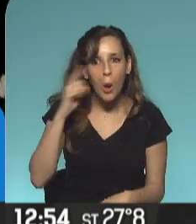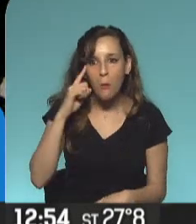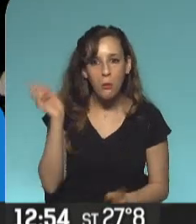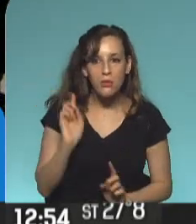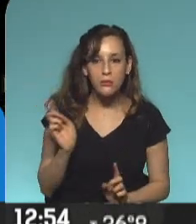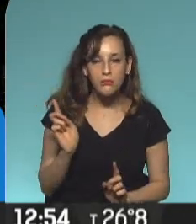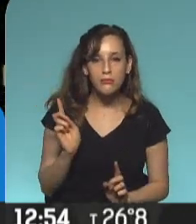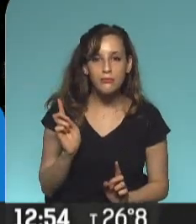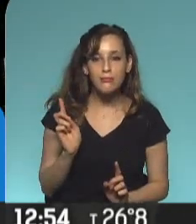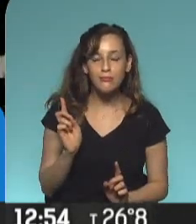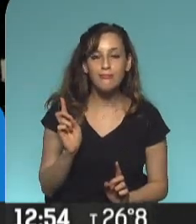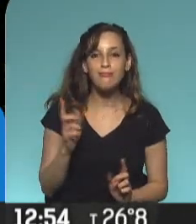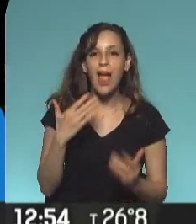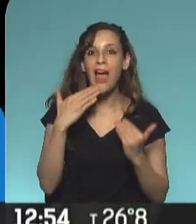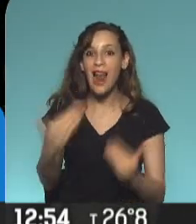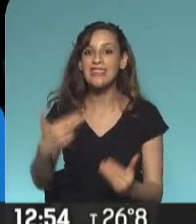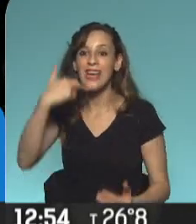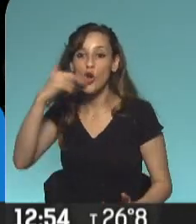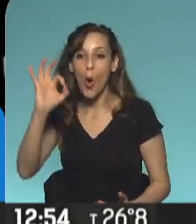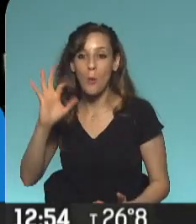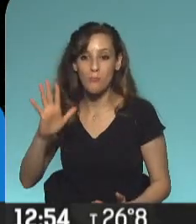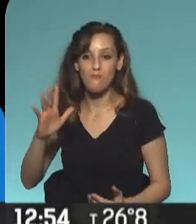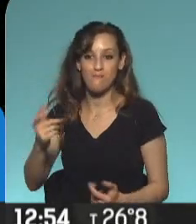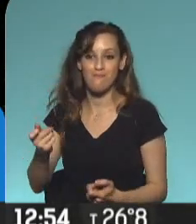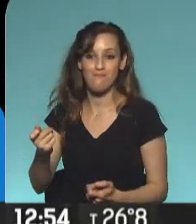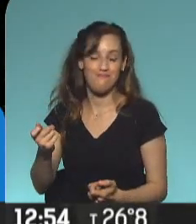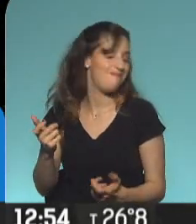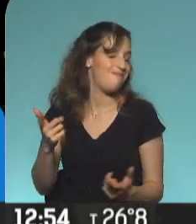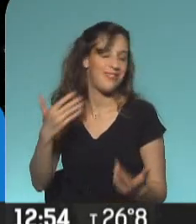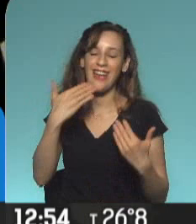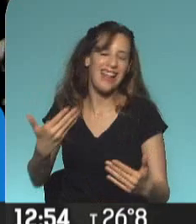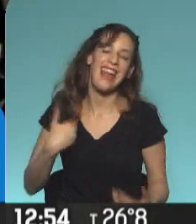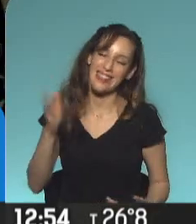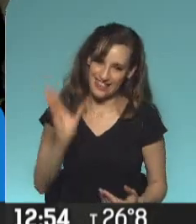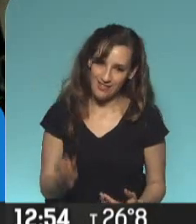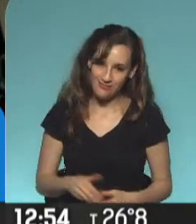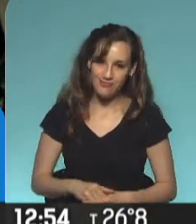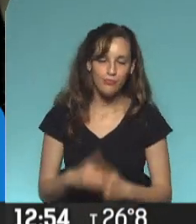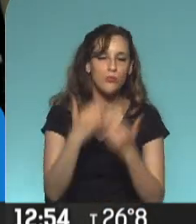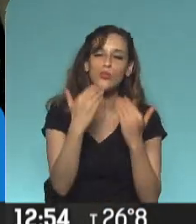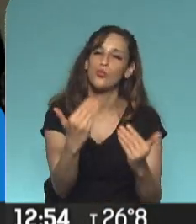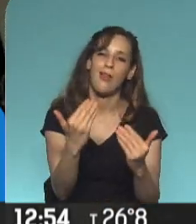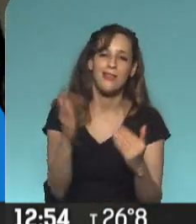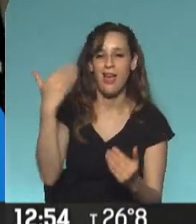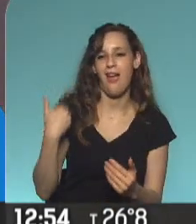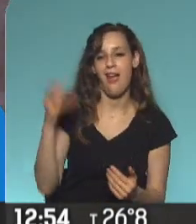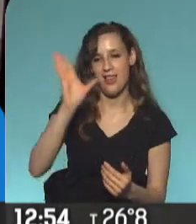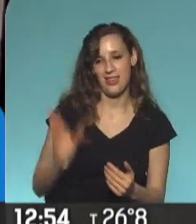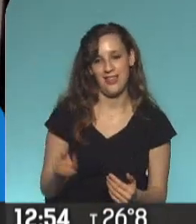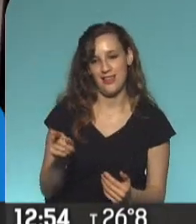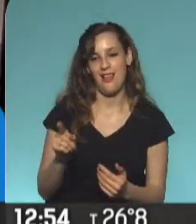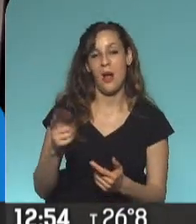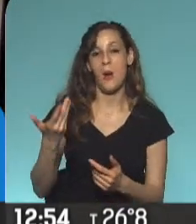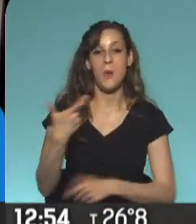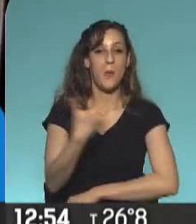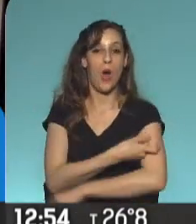feliz y muy agradecida a la Argentina que trajo estas vacunas.